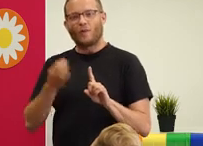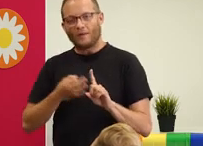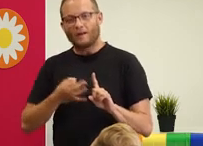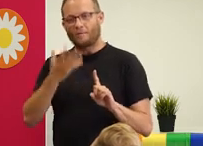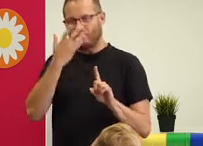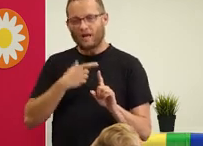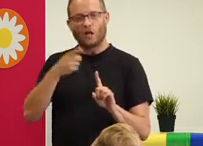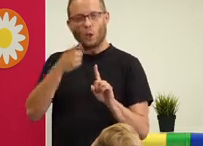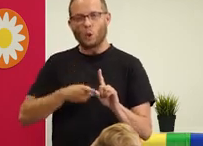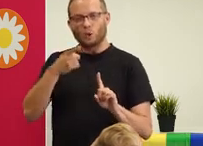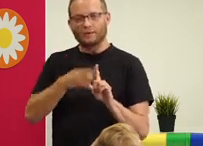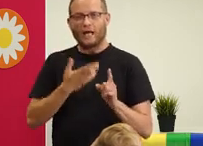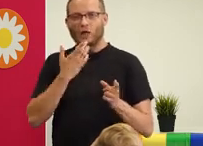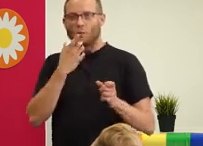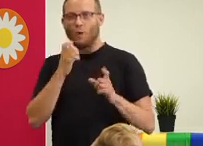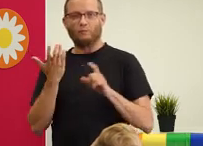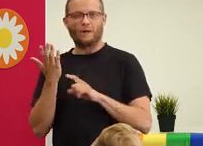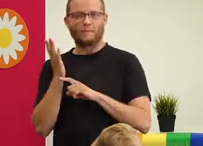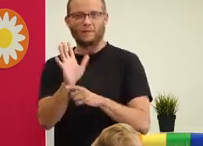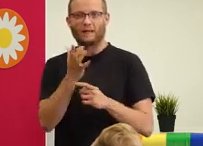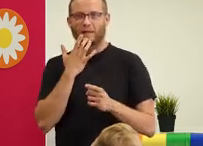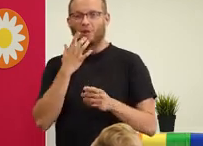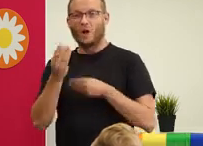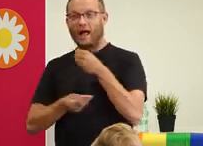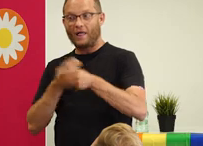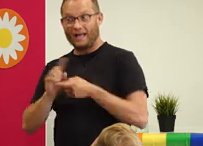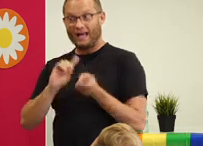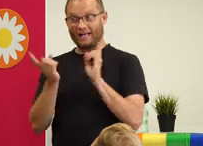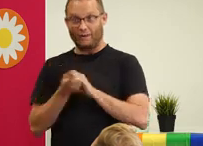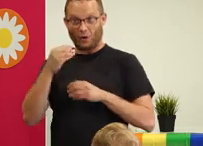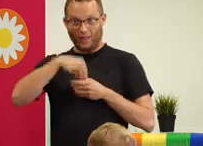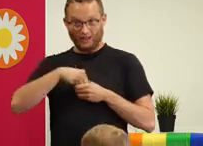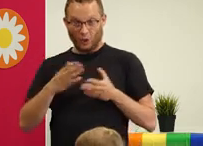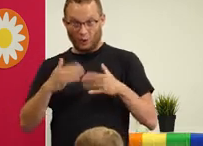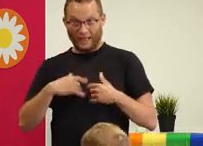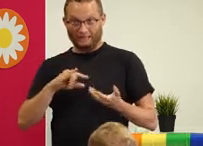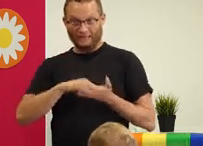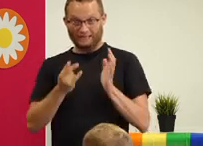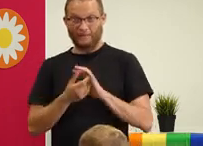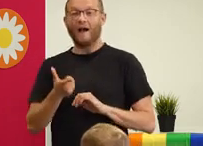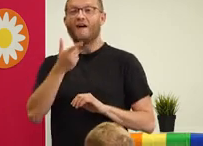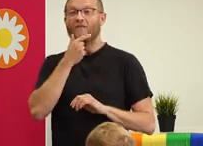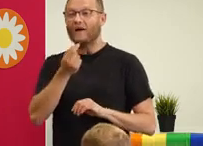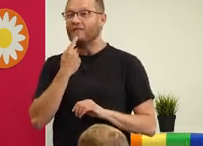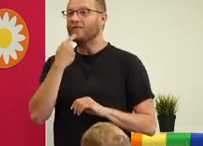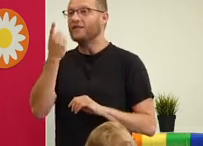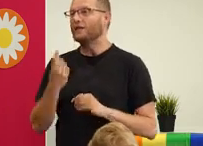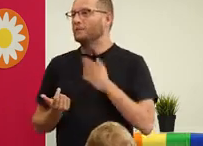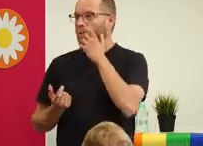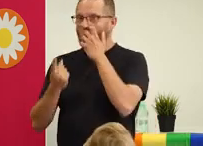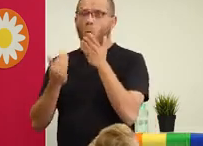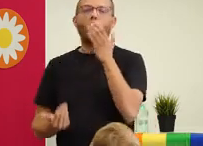prefiere utilizar gestos emblemáticos en vez que cambio sistémico, ¿no? Es más fácil tener un día